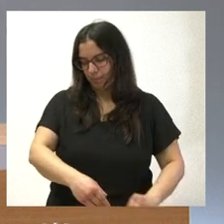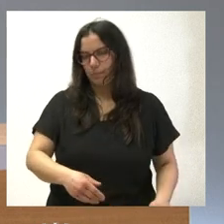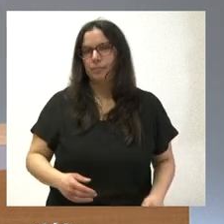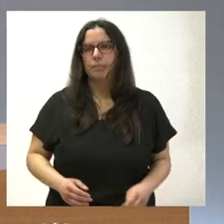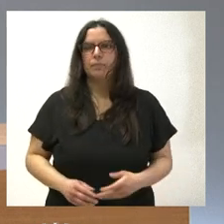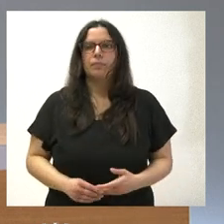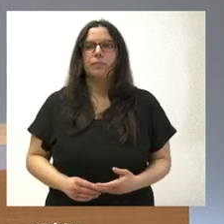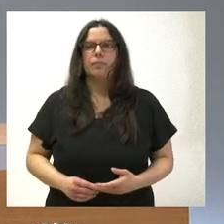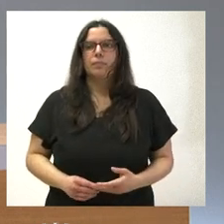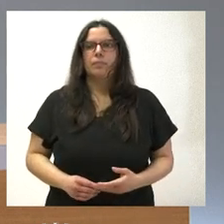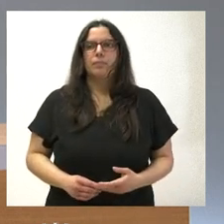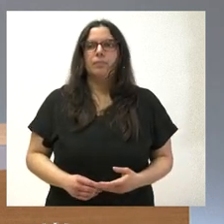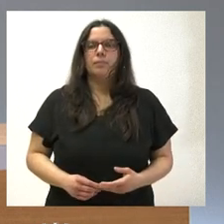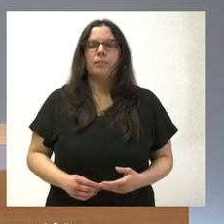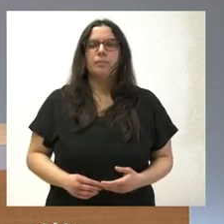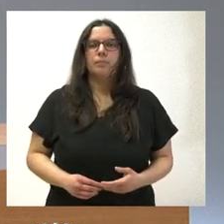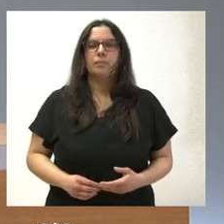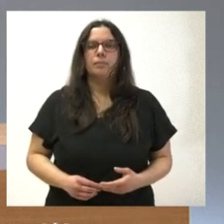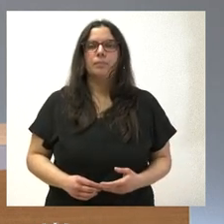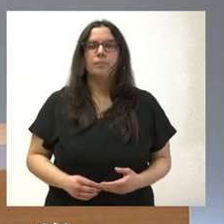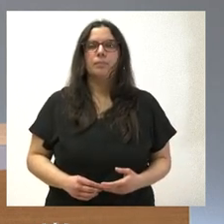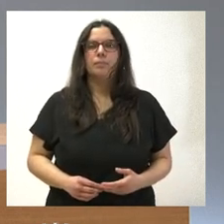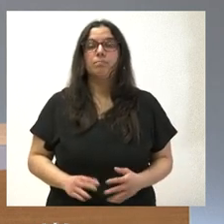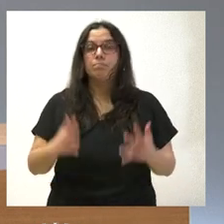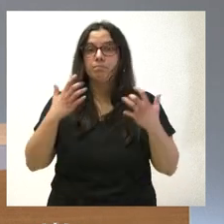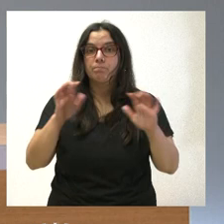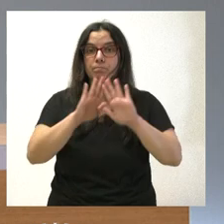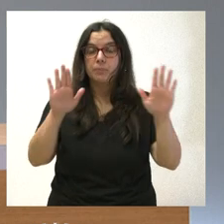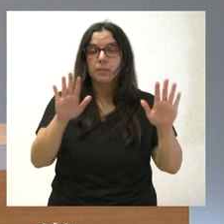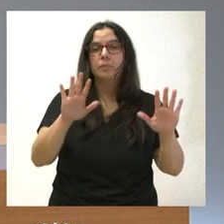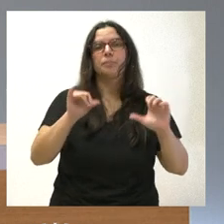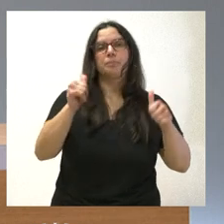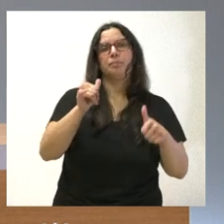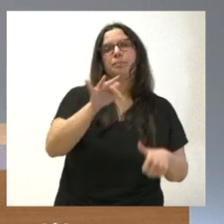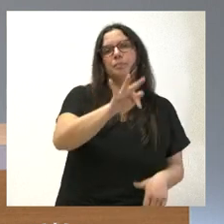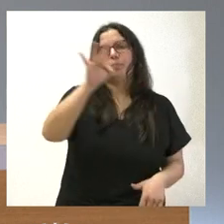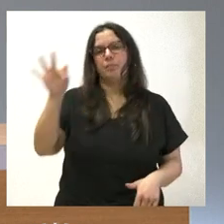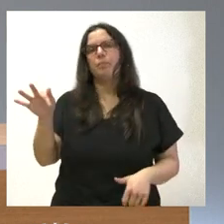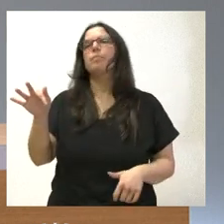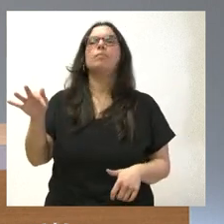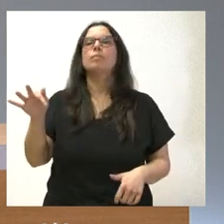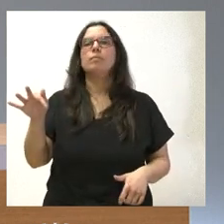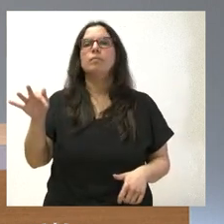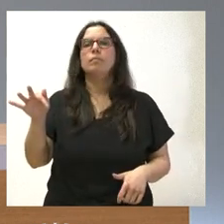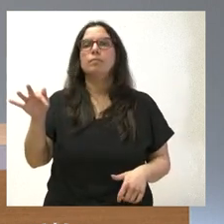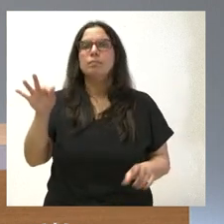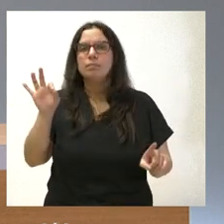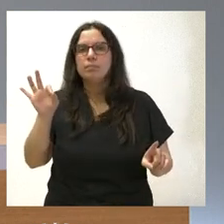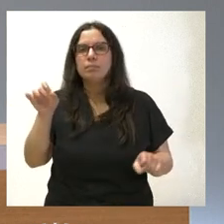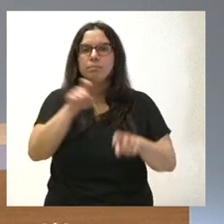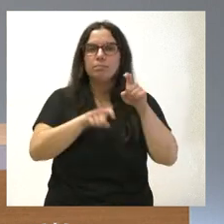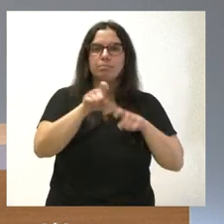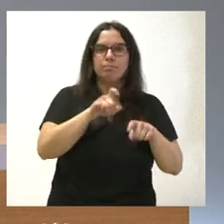presupuesto si no hay más preguntas vamos a abrir como siempre ahora